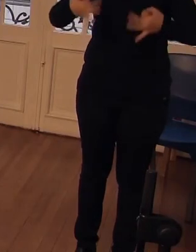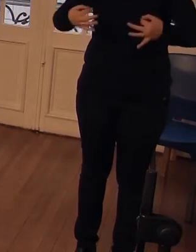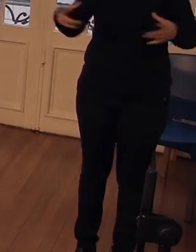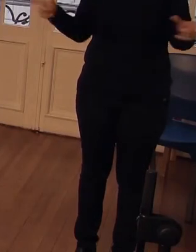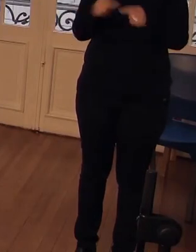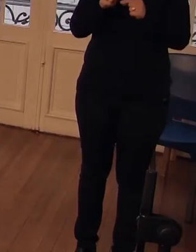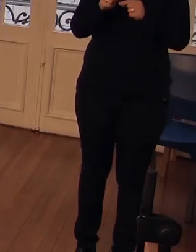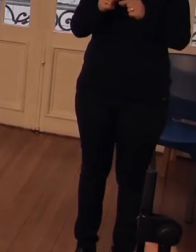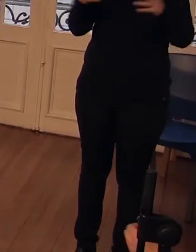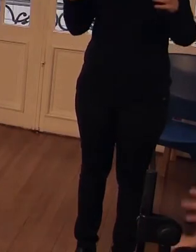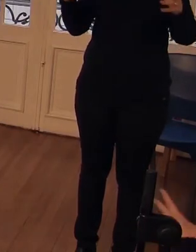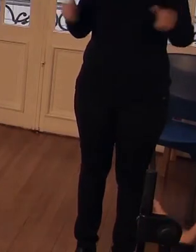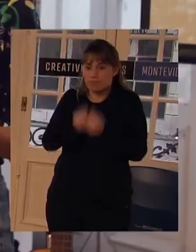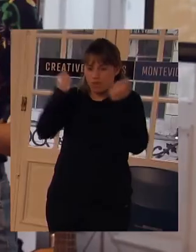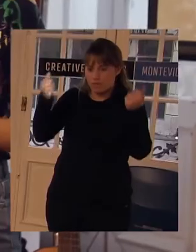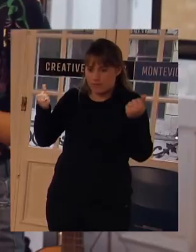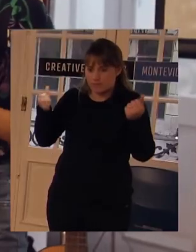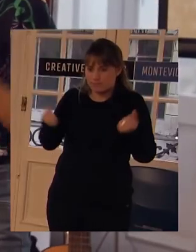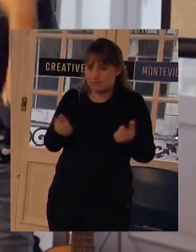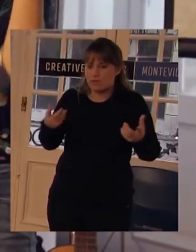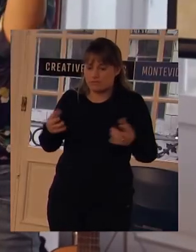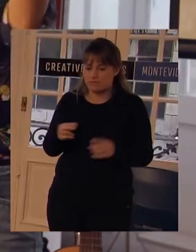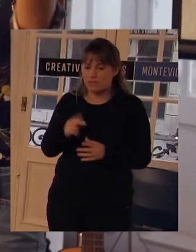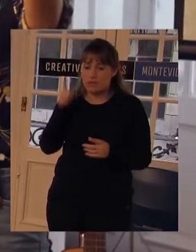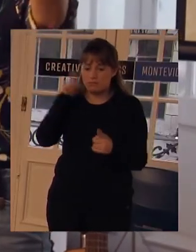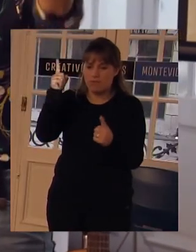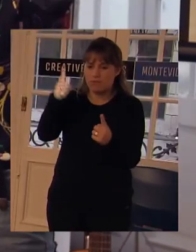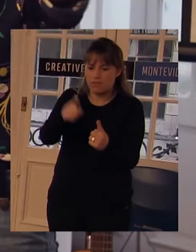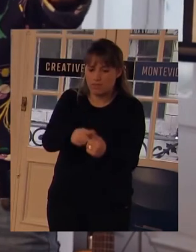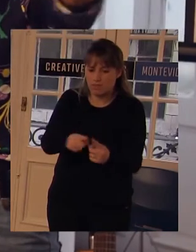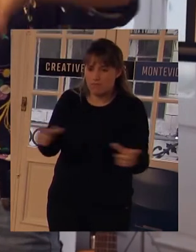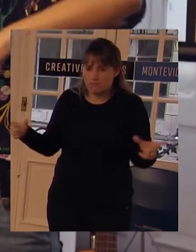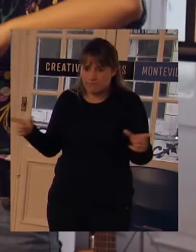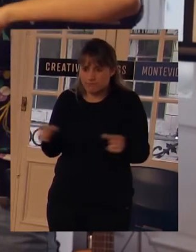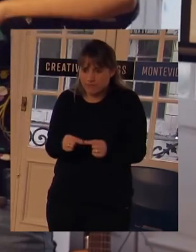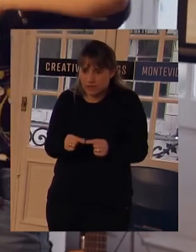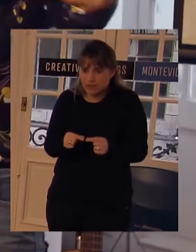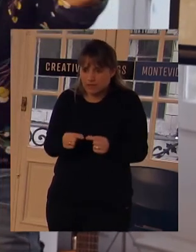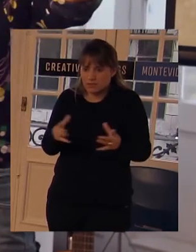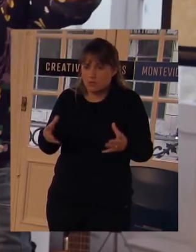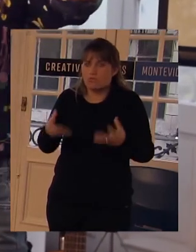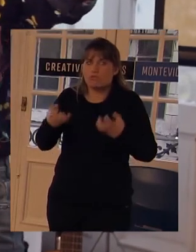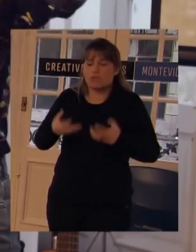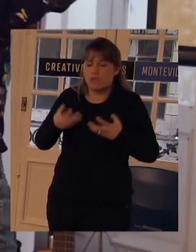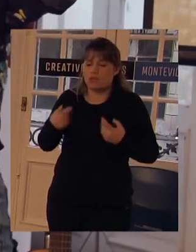de llegada, como meta, a la que tengo que aspiro